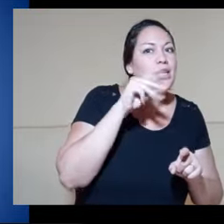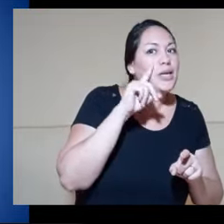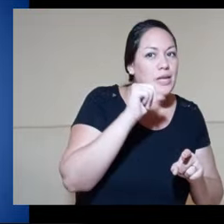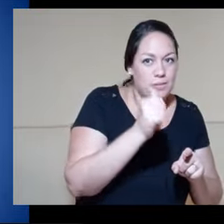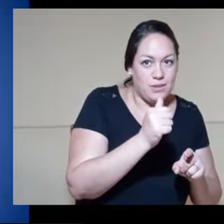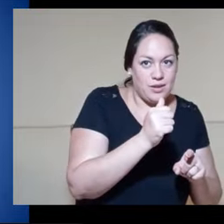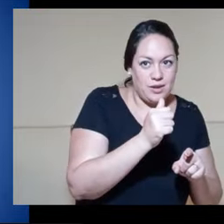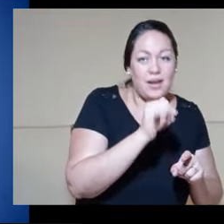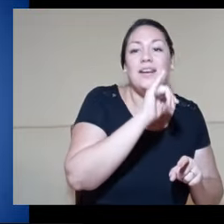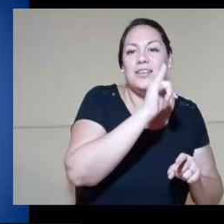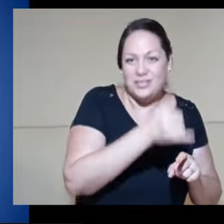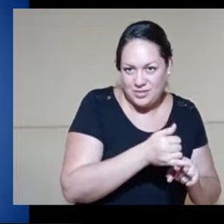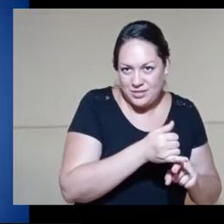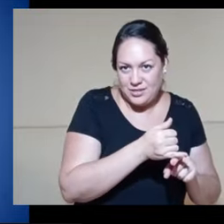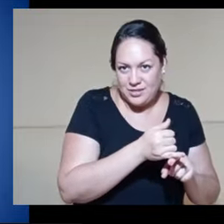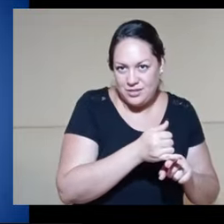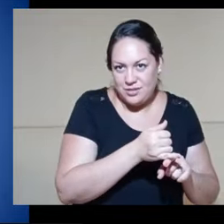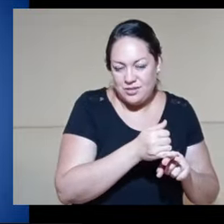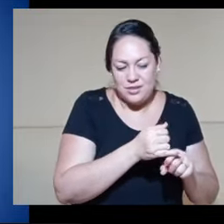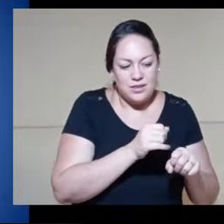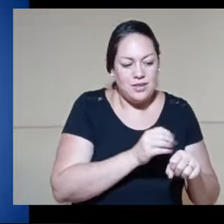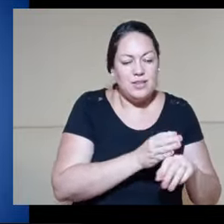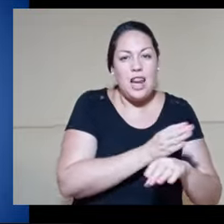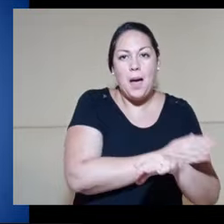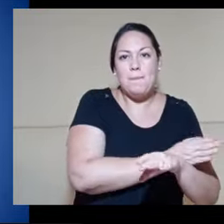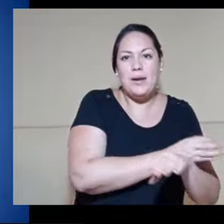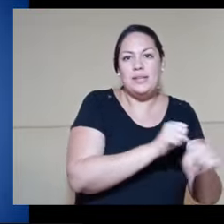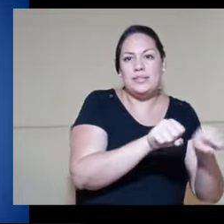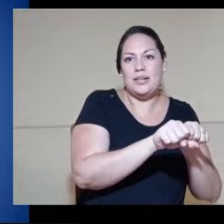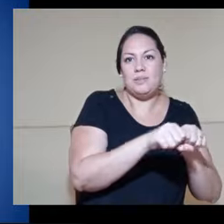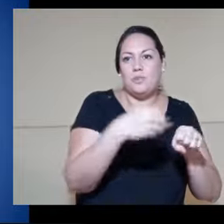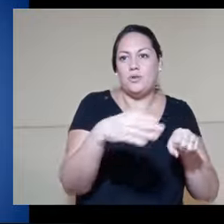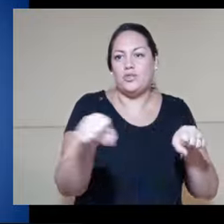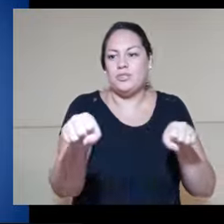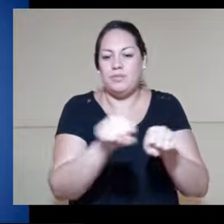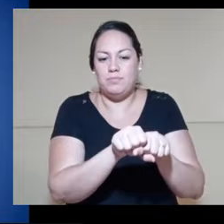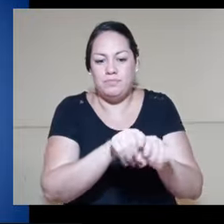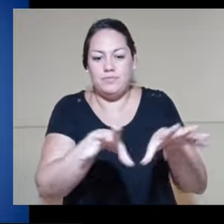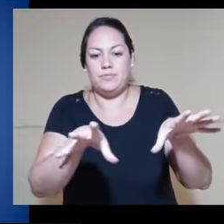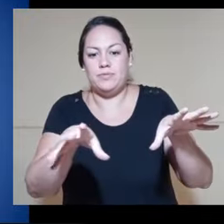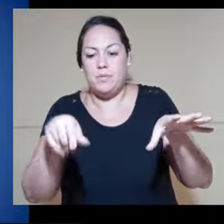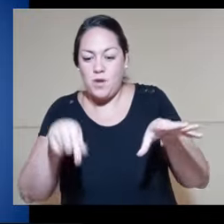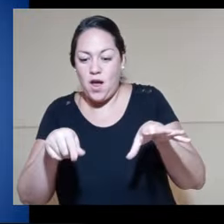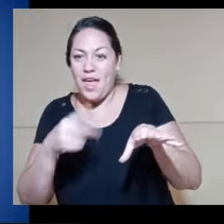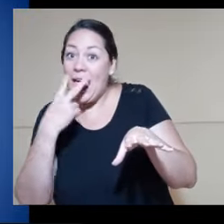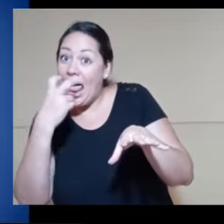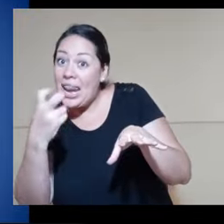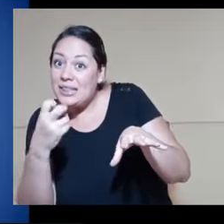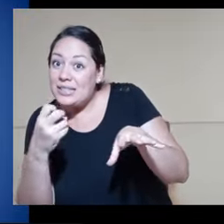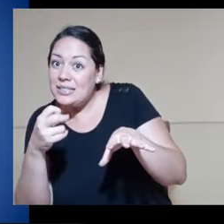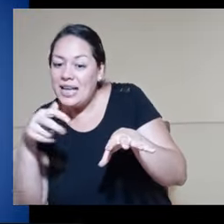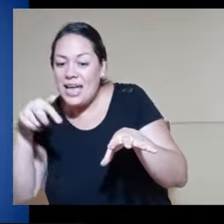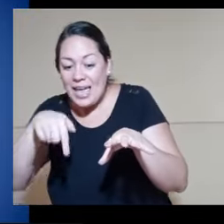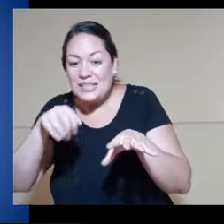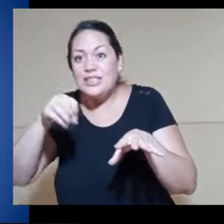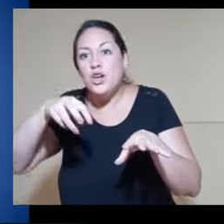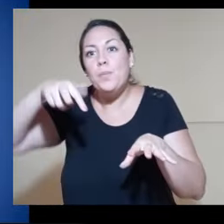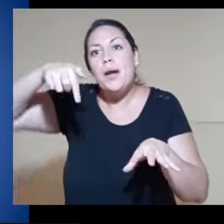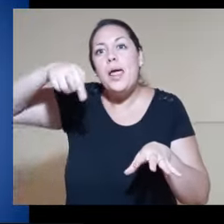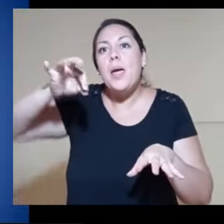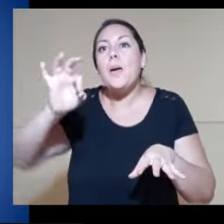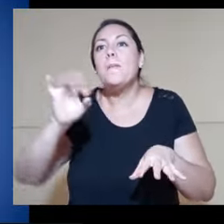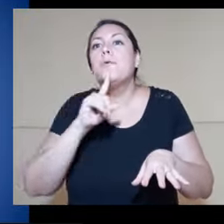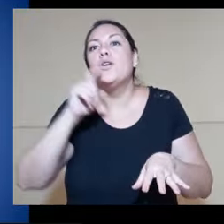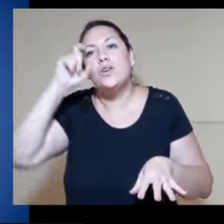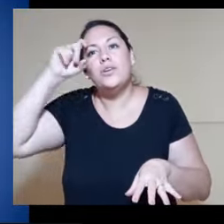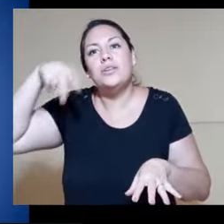química. El neurotransmisor se fijó al receptor. Se abrieron los canales. Pero cuando se abren los canales se genera una corriente